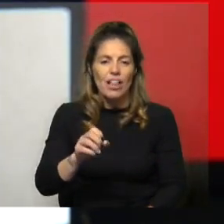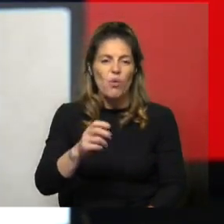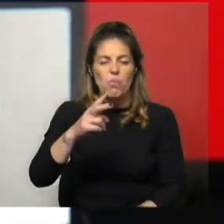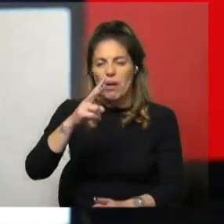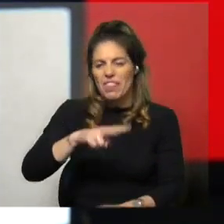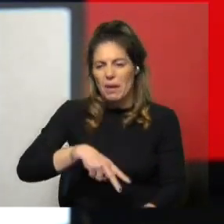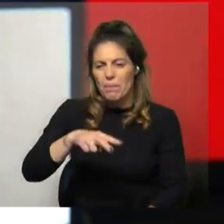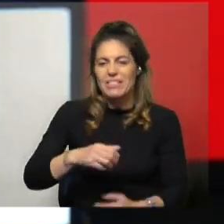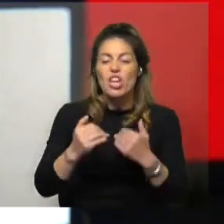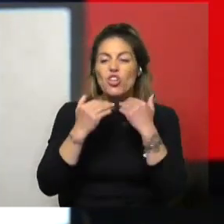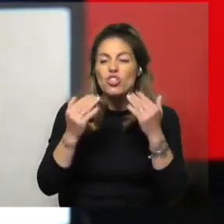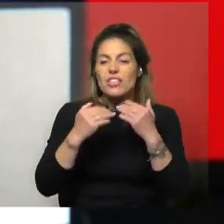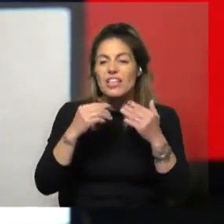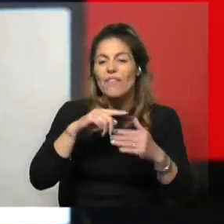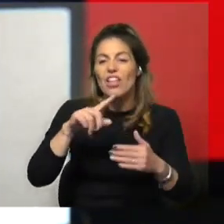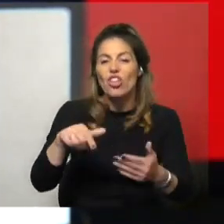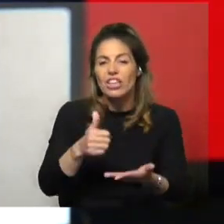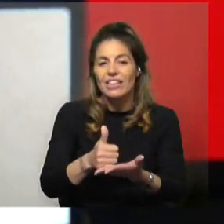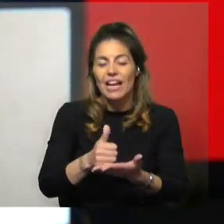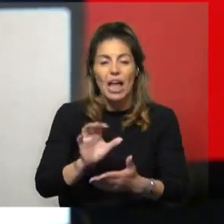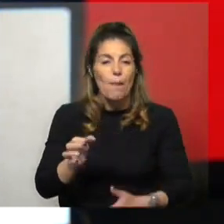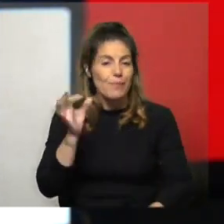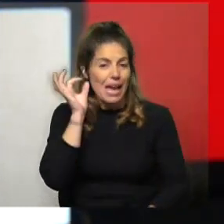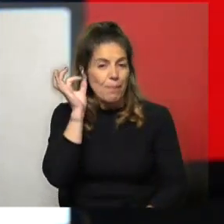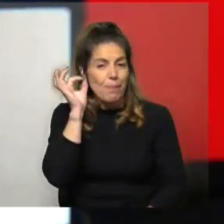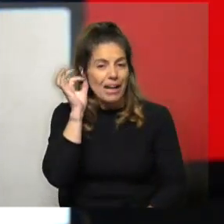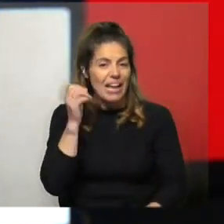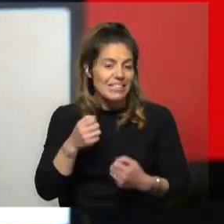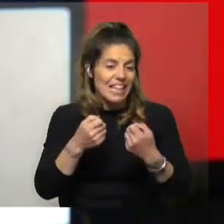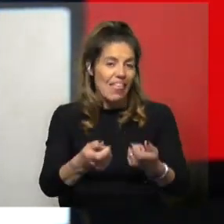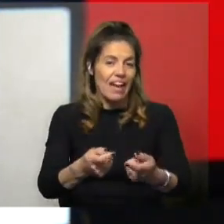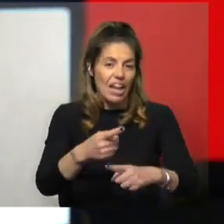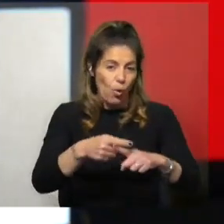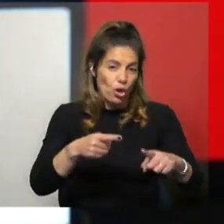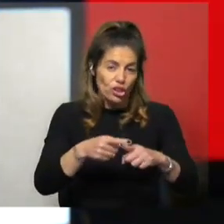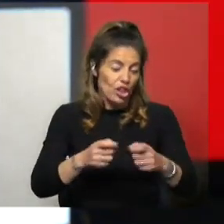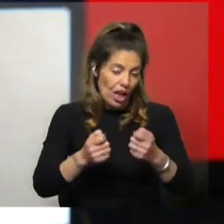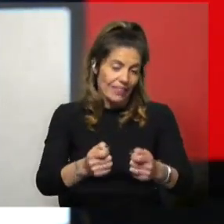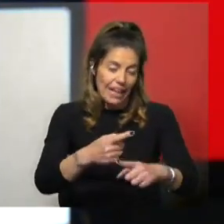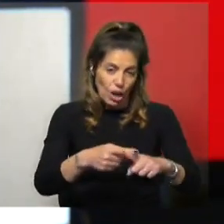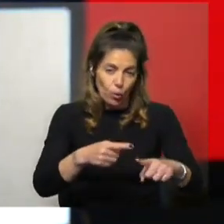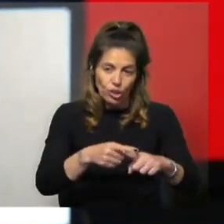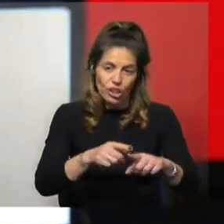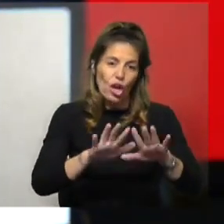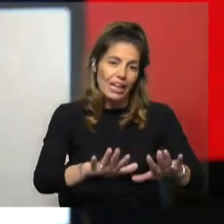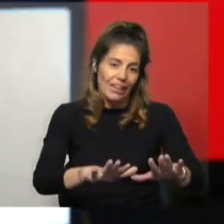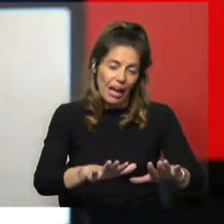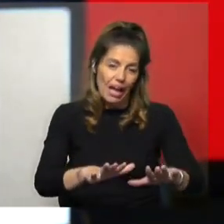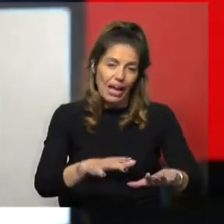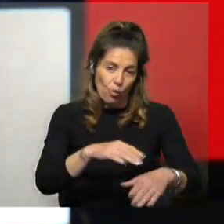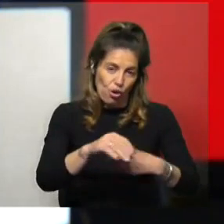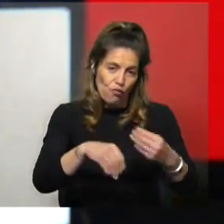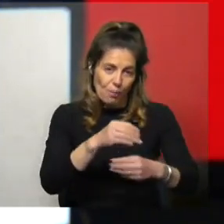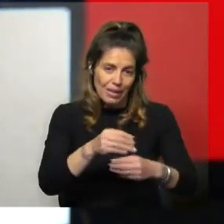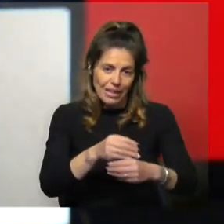meses que no se sabe bien el paradero a mi hermana se la dan a unos tíos la entregan y queda ahí más o menos con algunos tíos